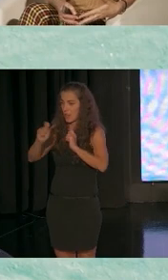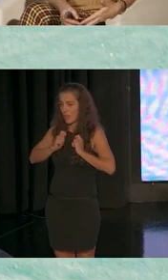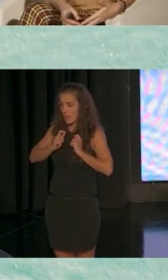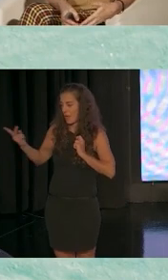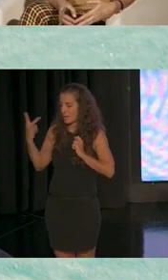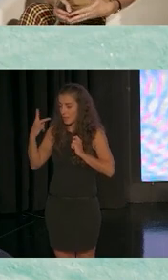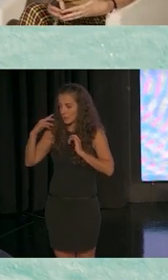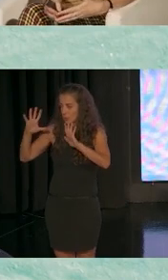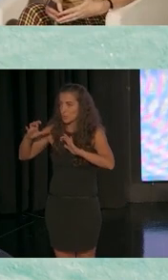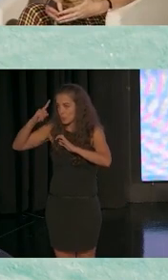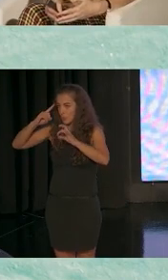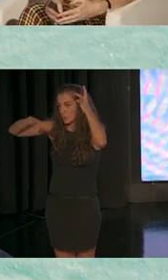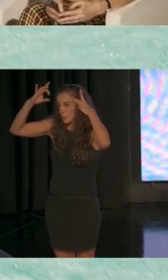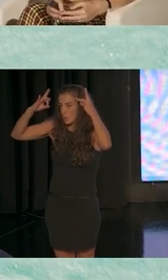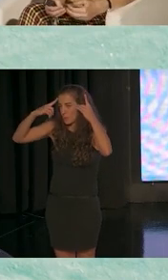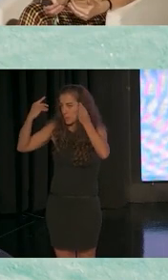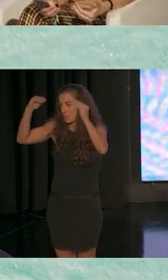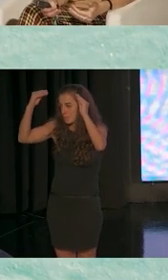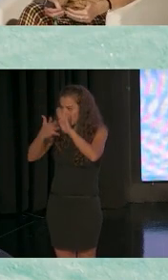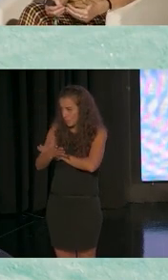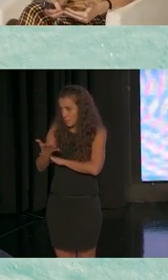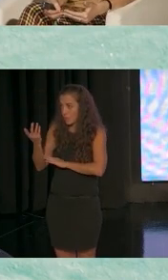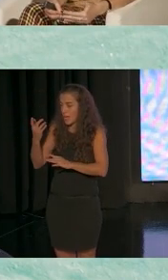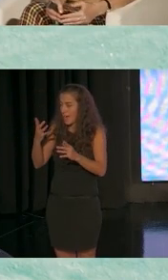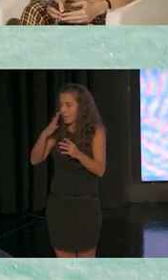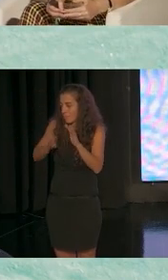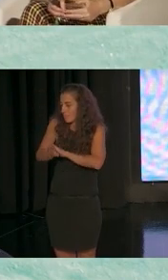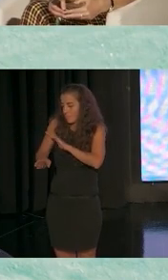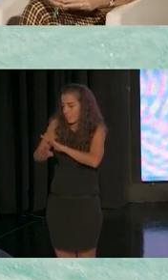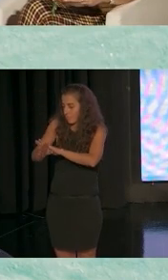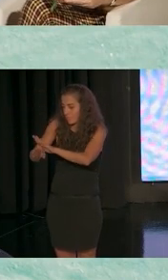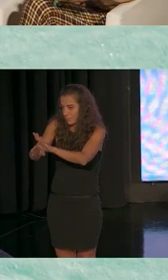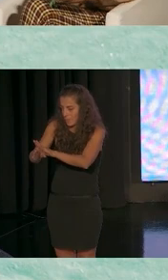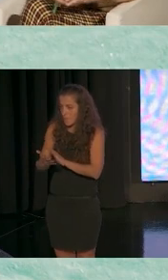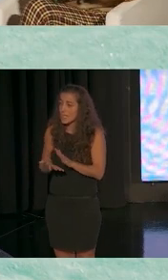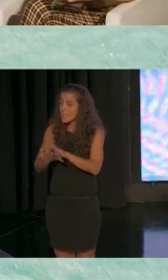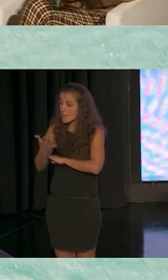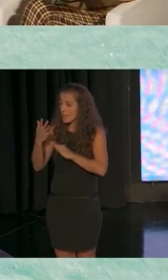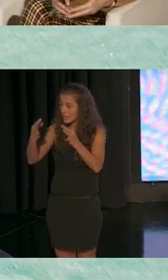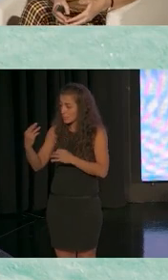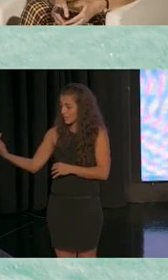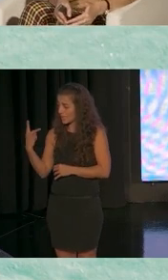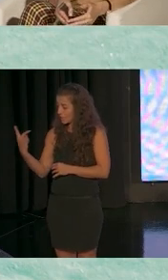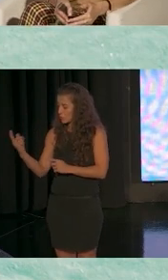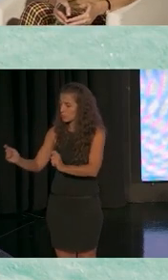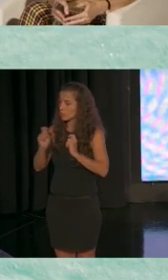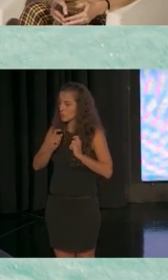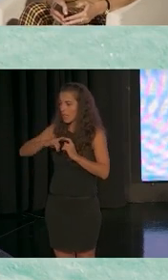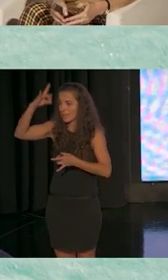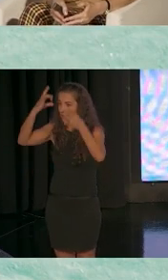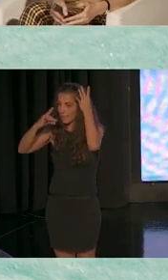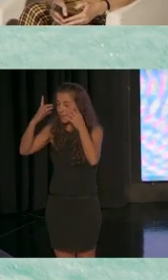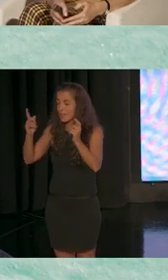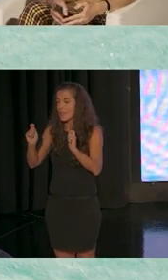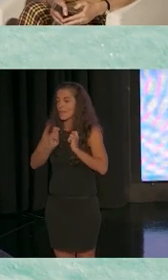no una una fuente de ideas continuas que siempre nos aportan acerca